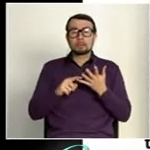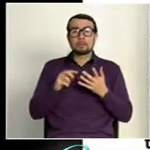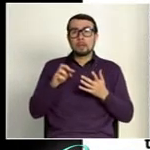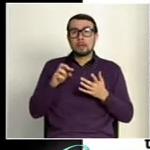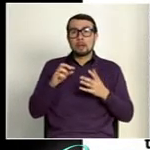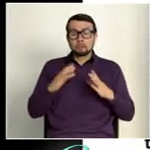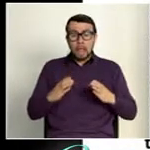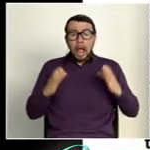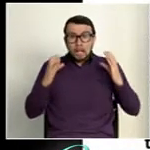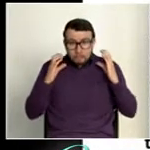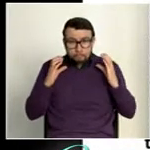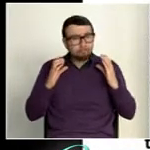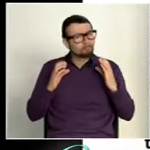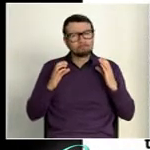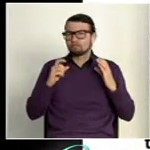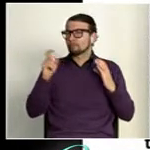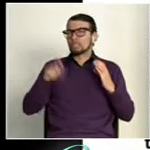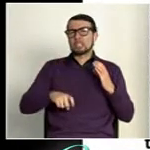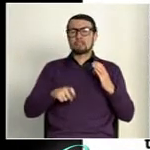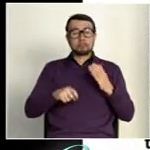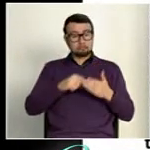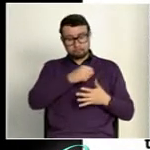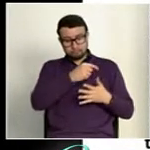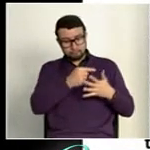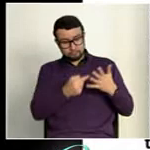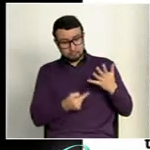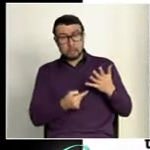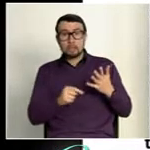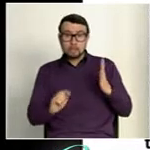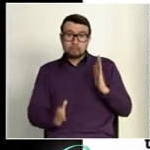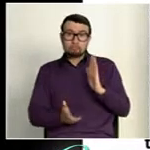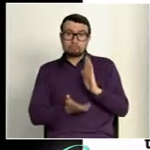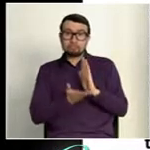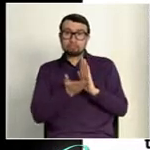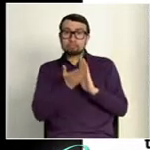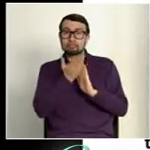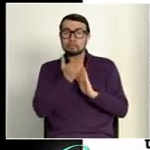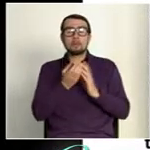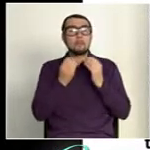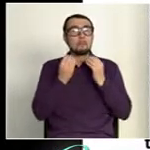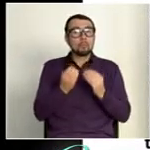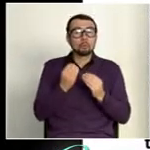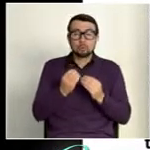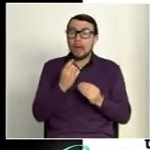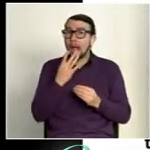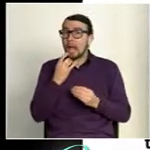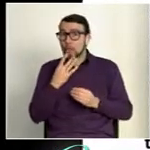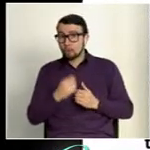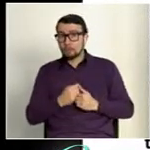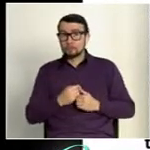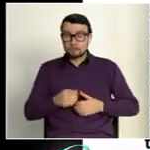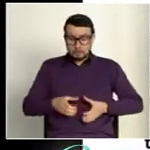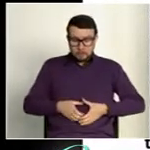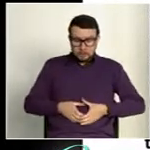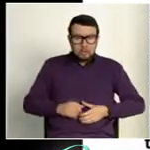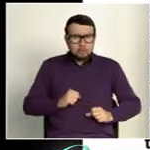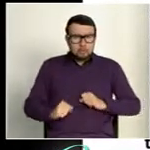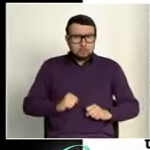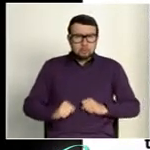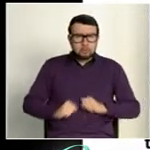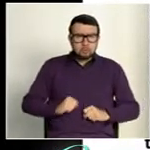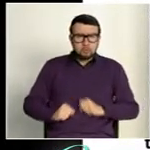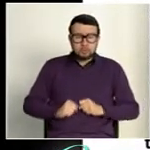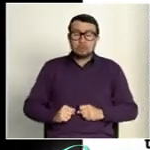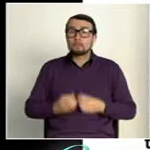no se debería consumir. Porque esas son frutas que realmente aumentan la glicemia y entonces hacen que páncreas tiene que trabajar muy fuerte